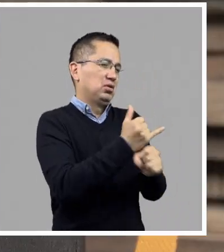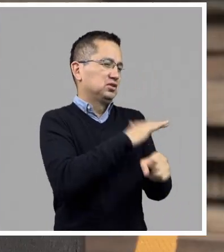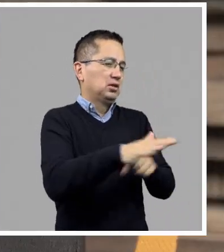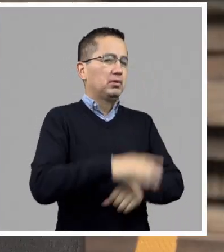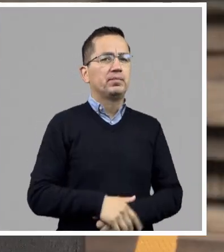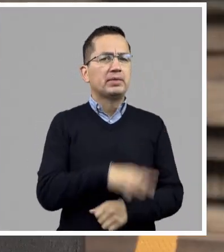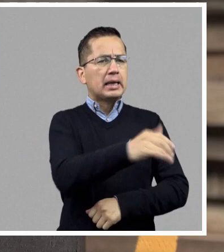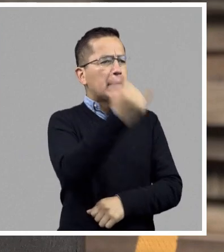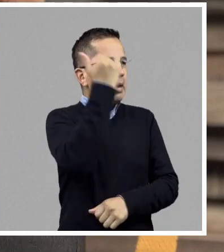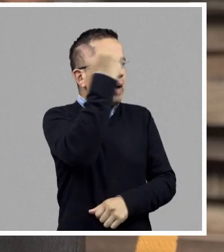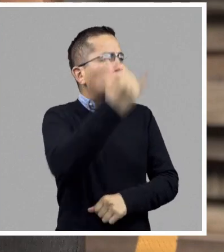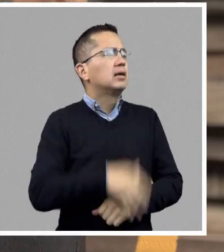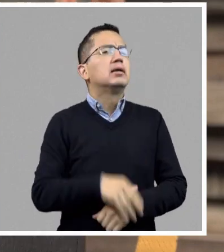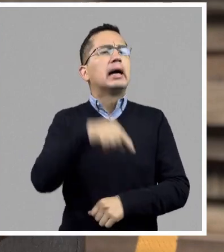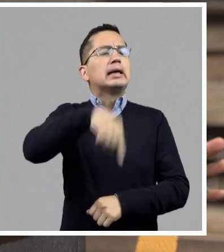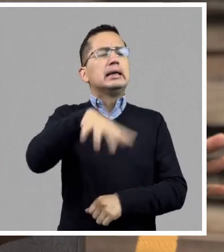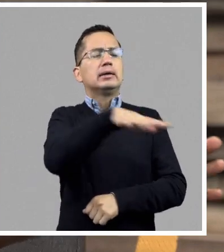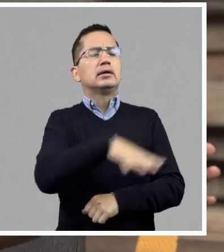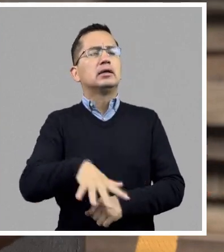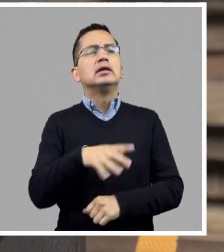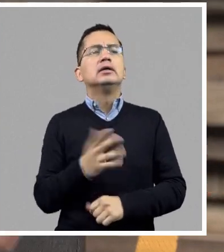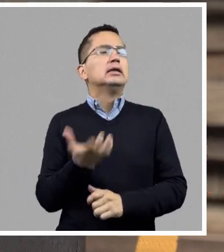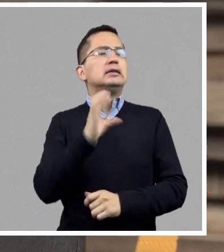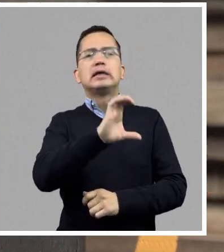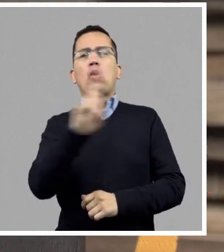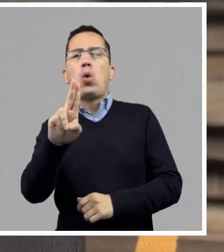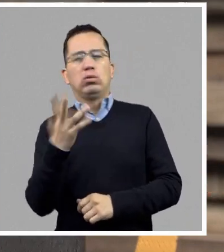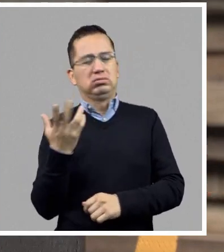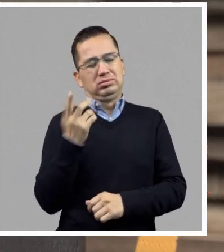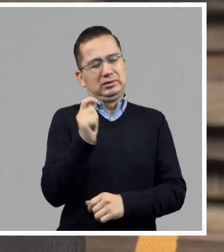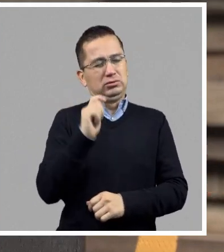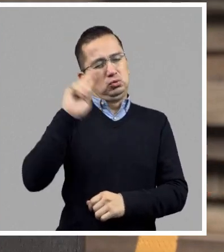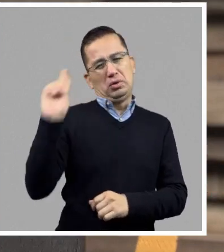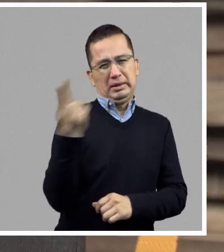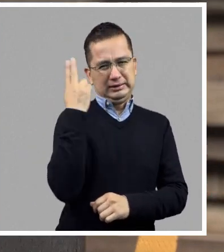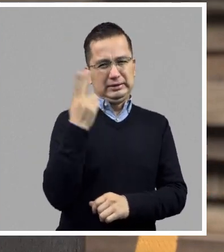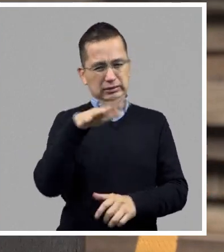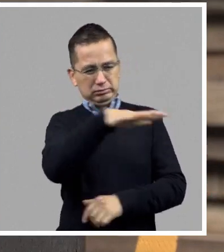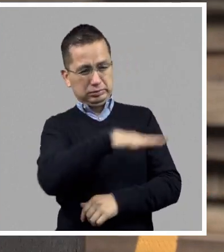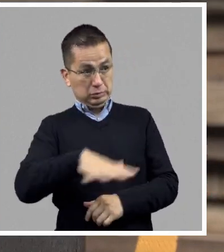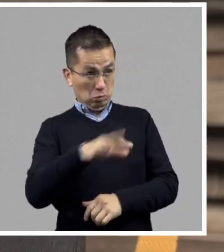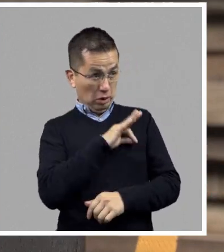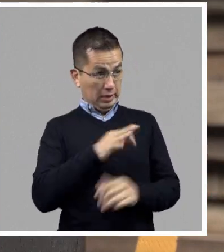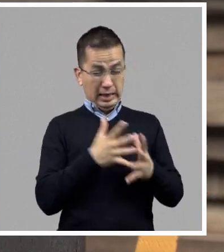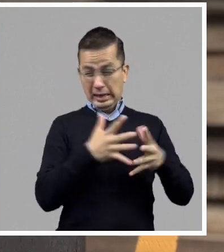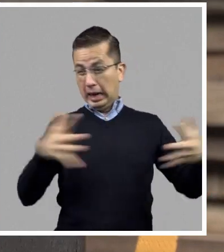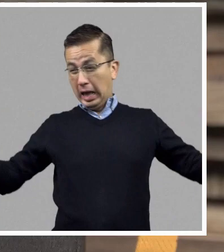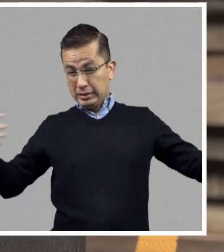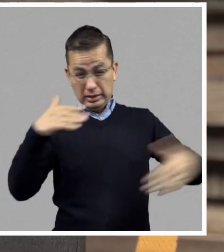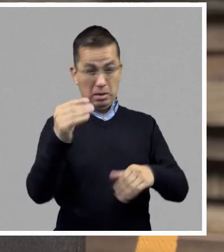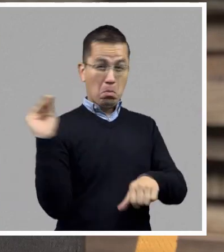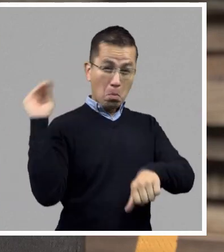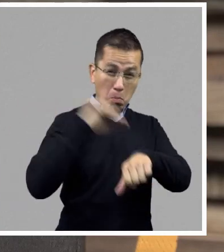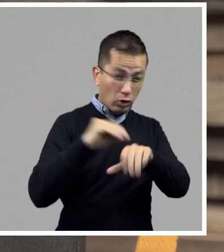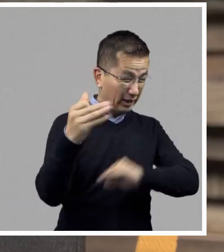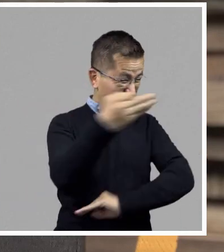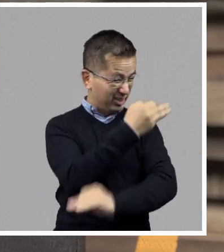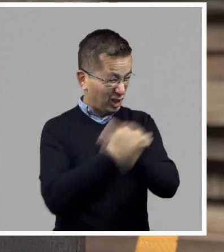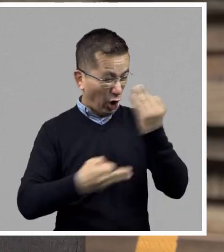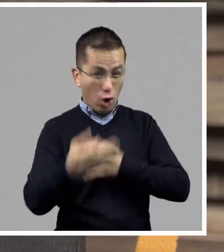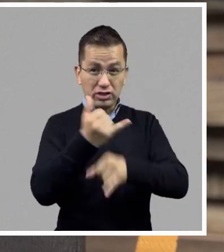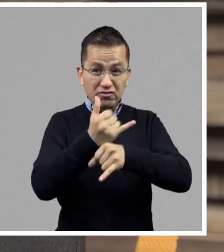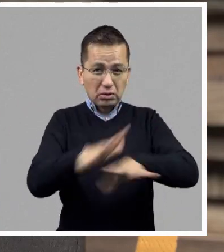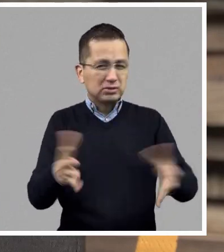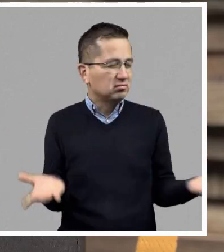mapa de Ciudad Universitaria y lo puedes hacer a tamaño natural no verdad pues no cabe todo ahí porque hay tú tienes siempre